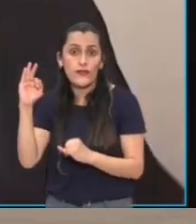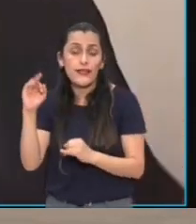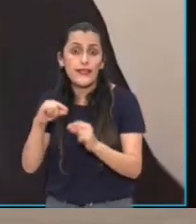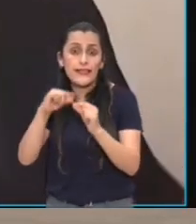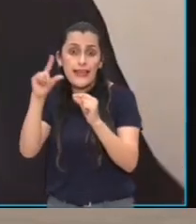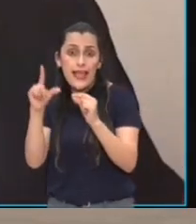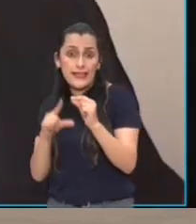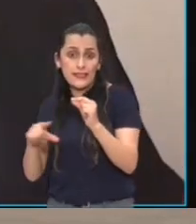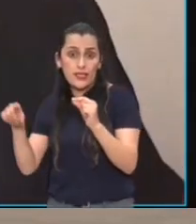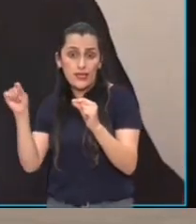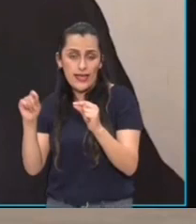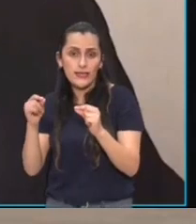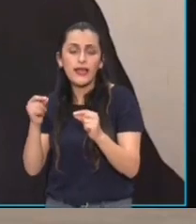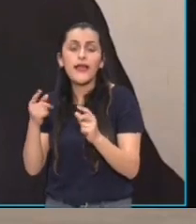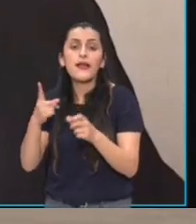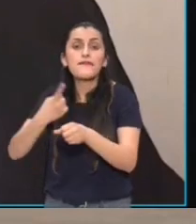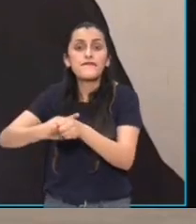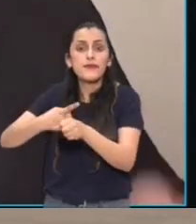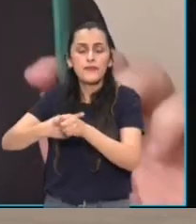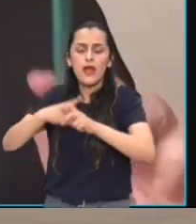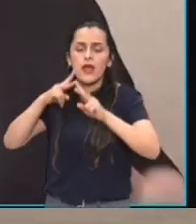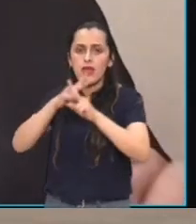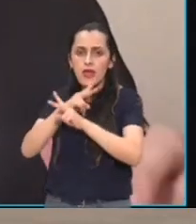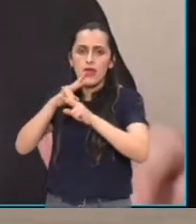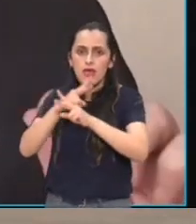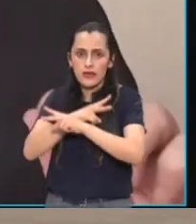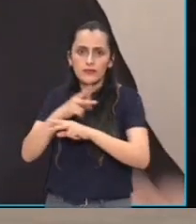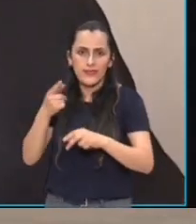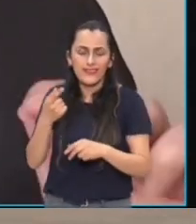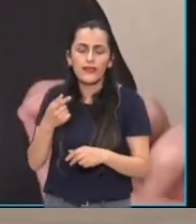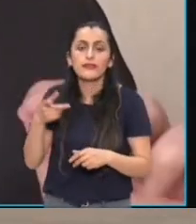nacional de referencia, redujo su asignación de